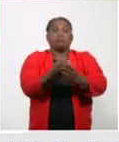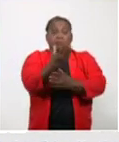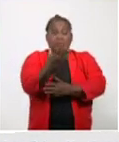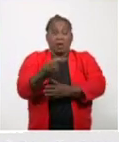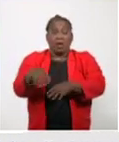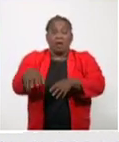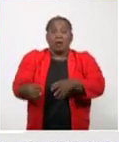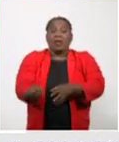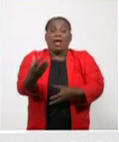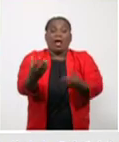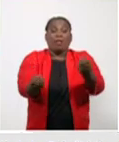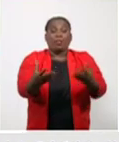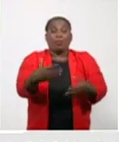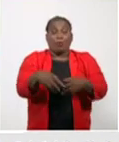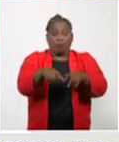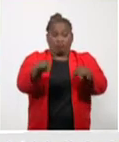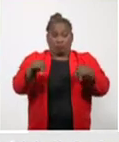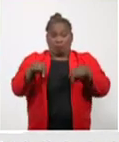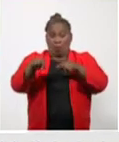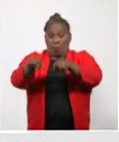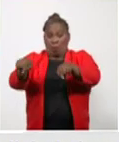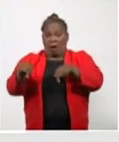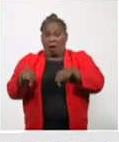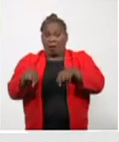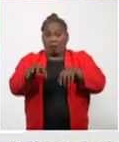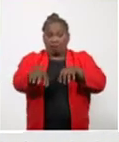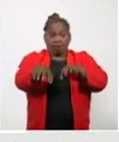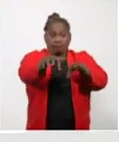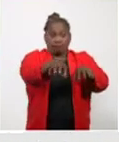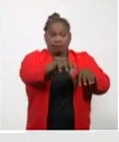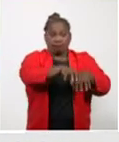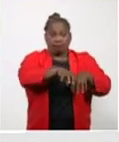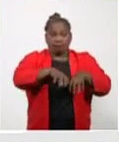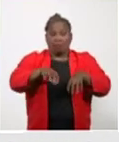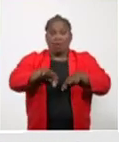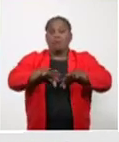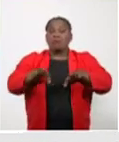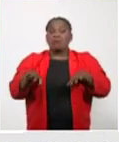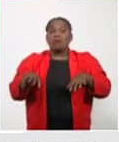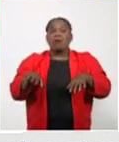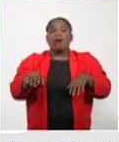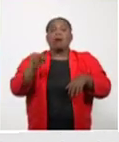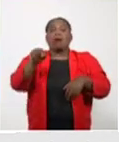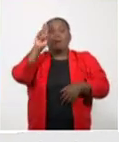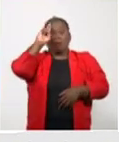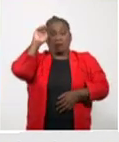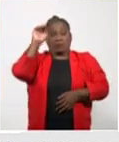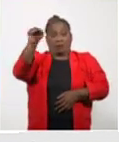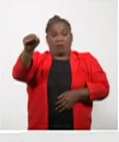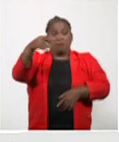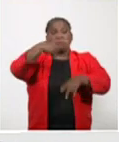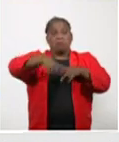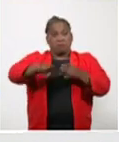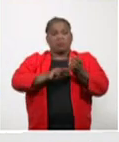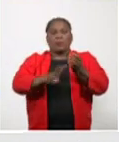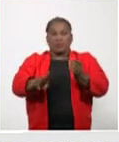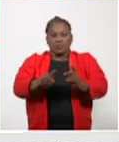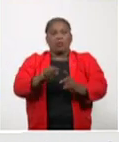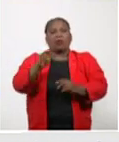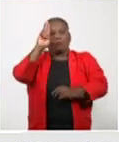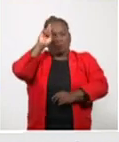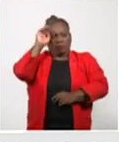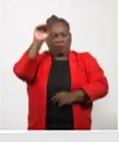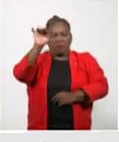elevadas, pero ya se empiezan a ingresar. Y en el resto de las provincias se ingresan los contactos. En